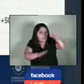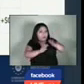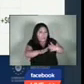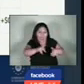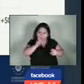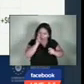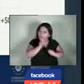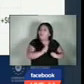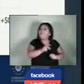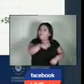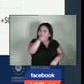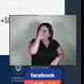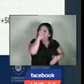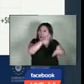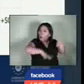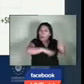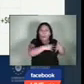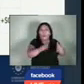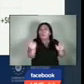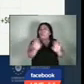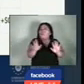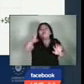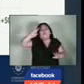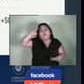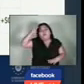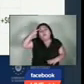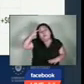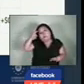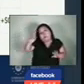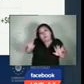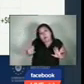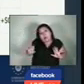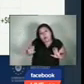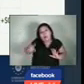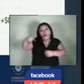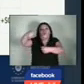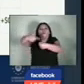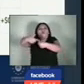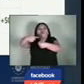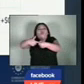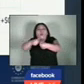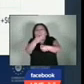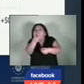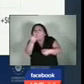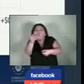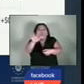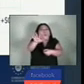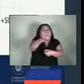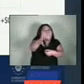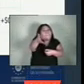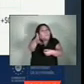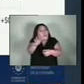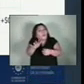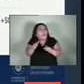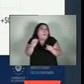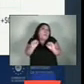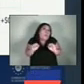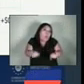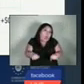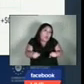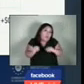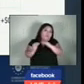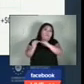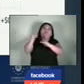estos presos que usted ve en pantalla qué quiere decir esto que como son precios de referencia pueden haber